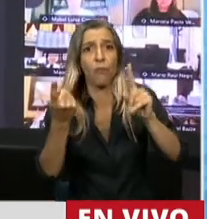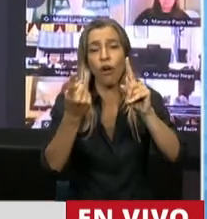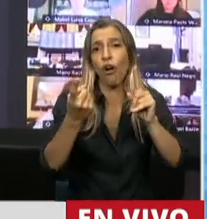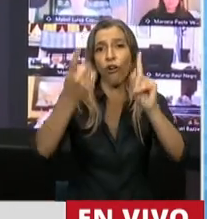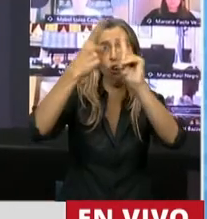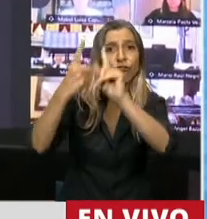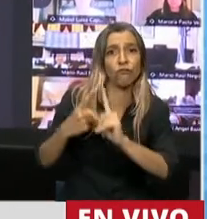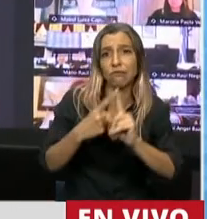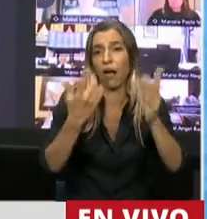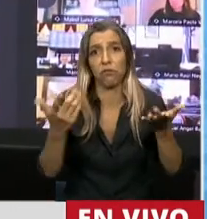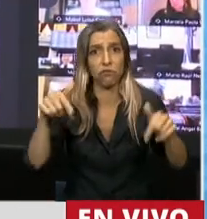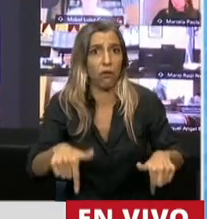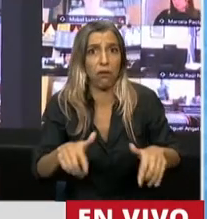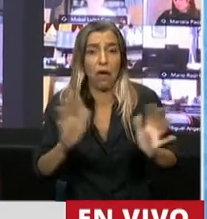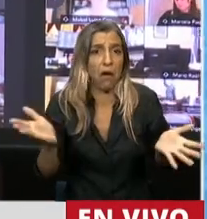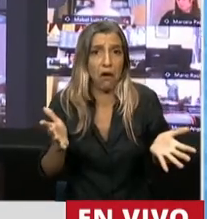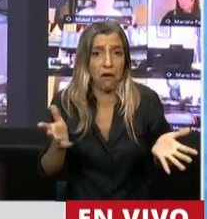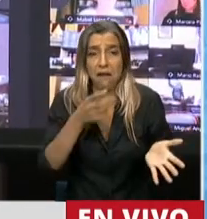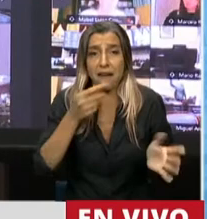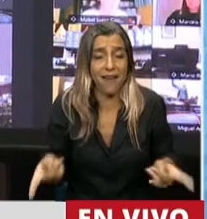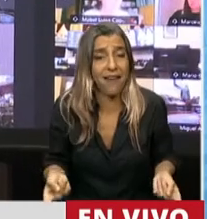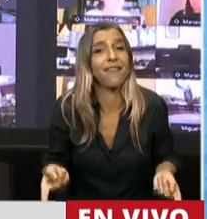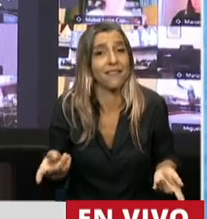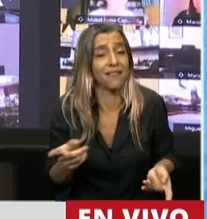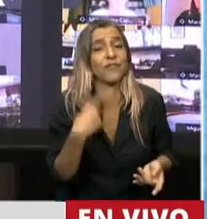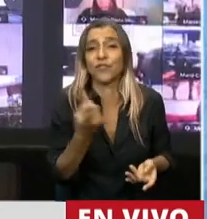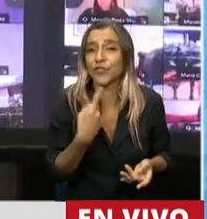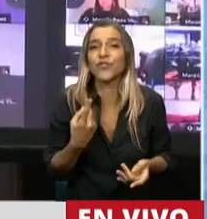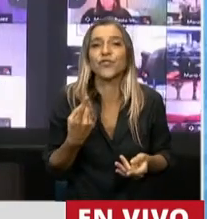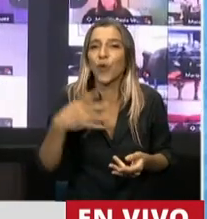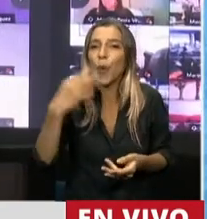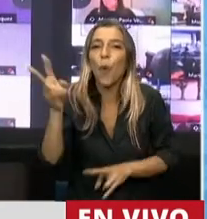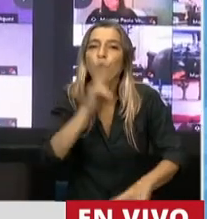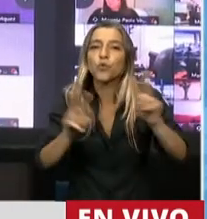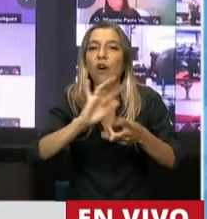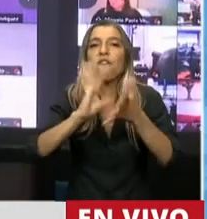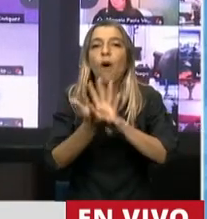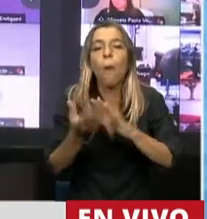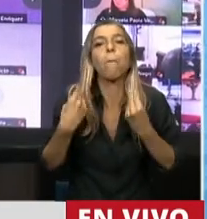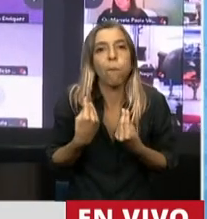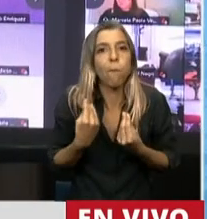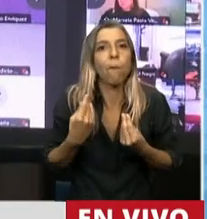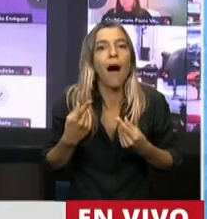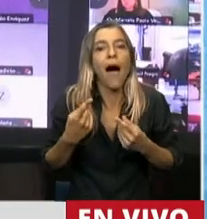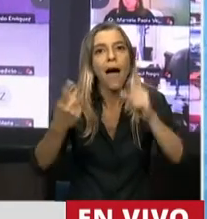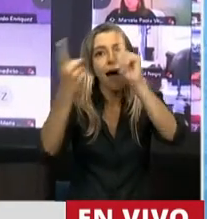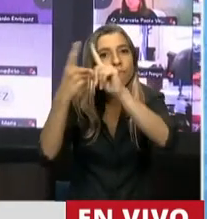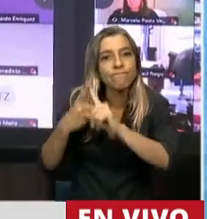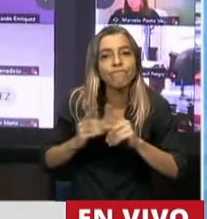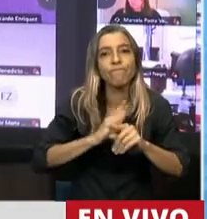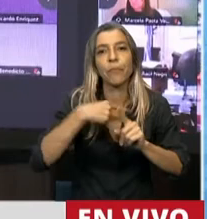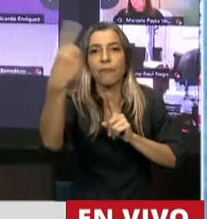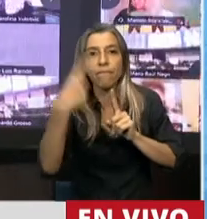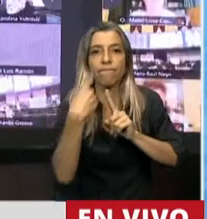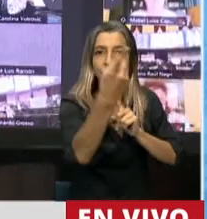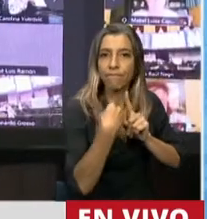low cost facilitaban el desarrollo de destinos más postergados históricamente.